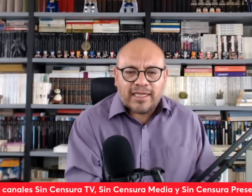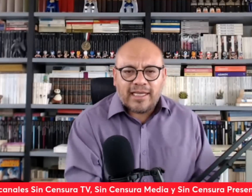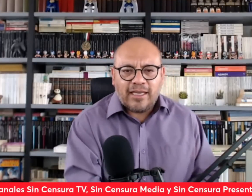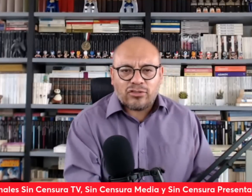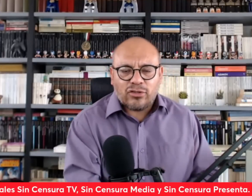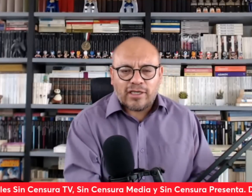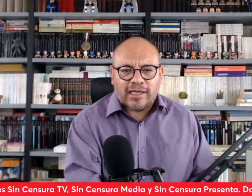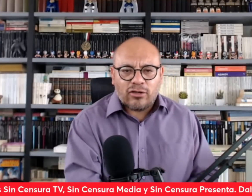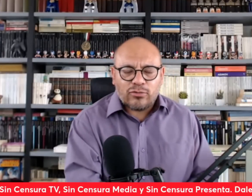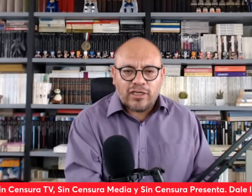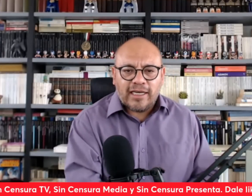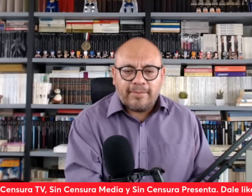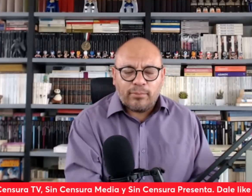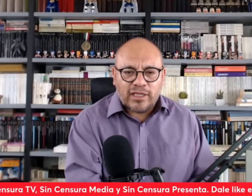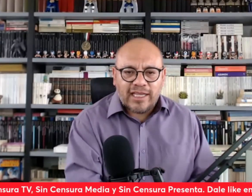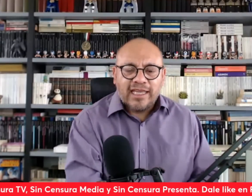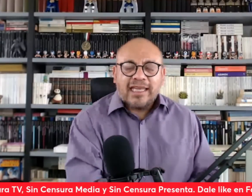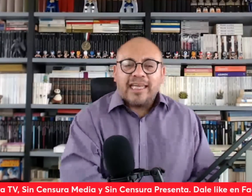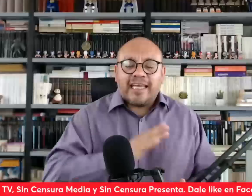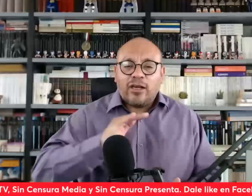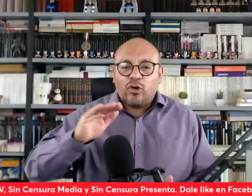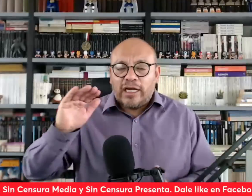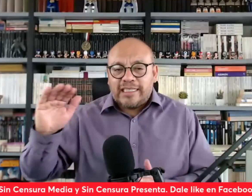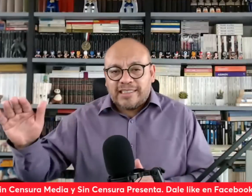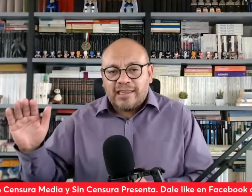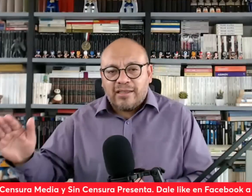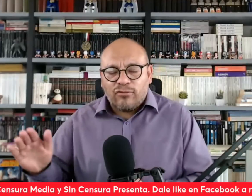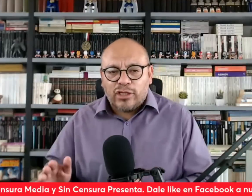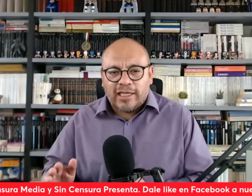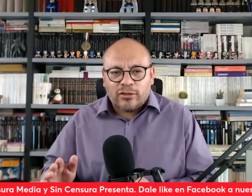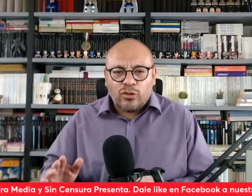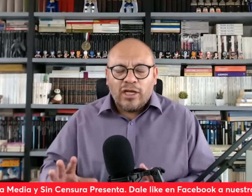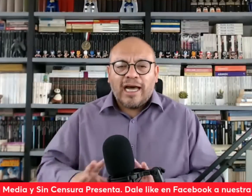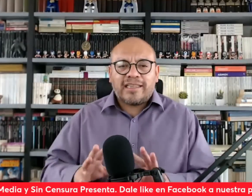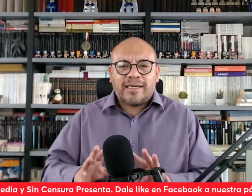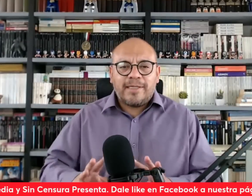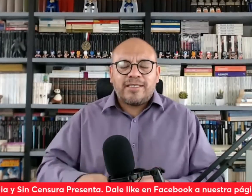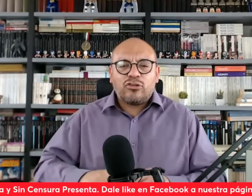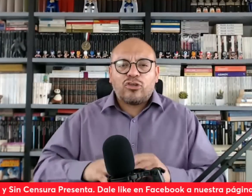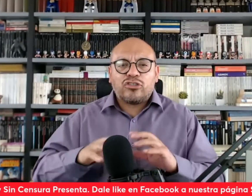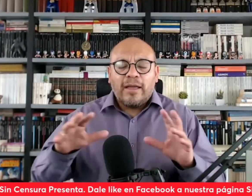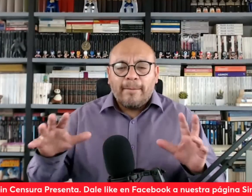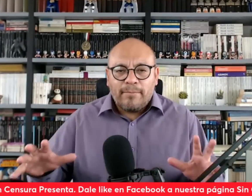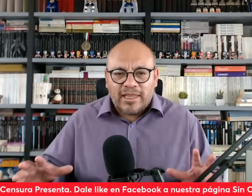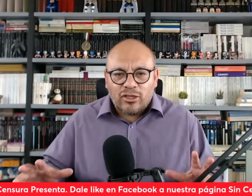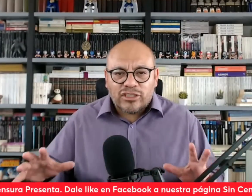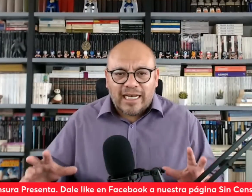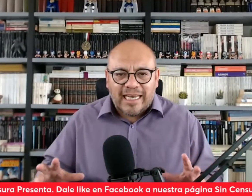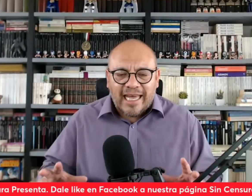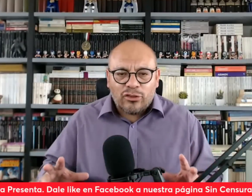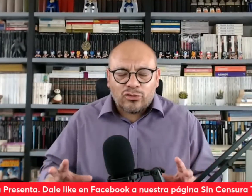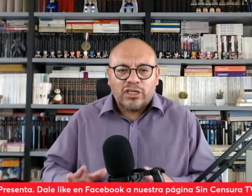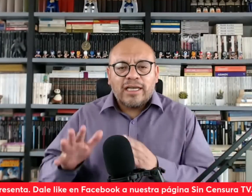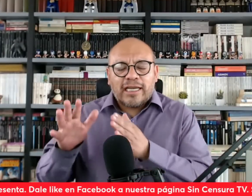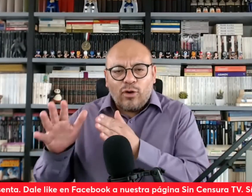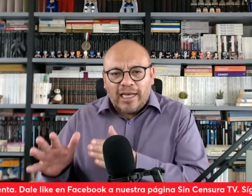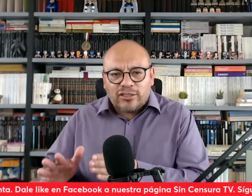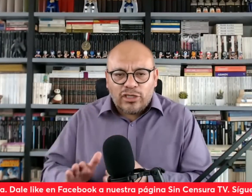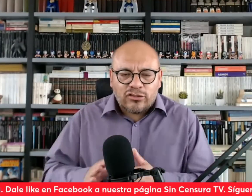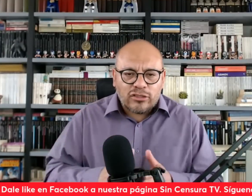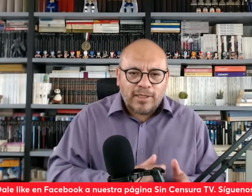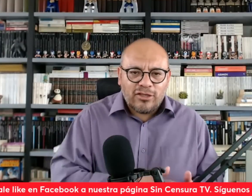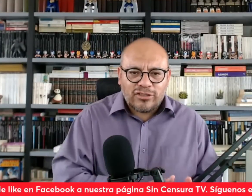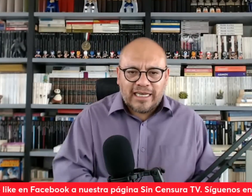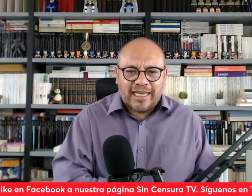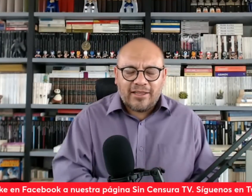de Mexicanos contra la Corrupción y la Impunidad y que lo están difundiendo a través de otros medios aliados. ¿Cuáles